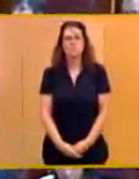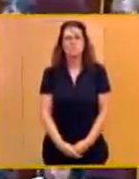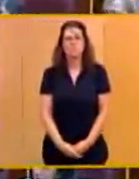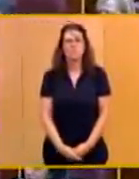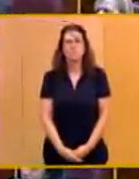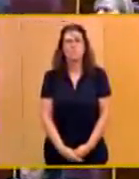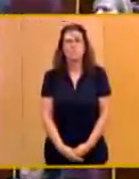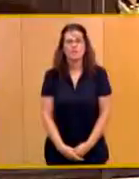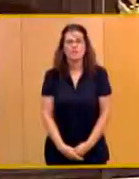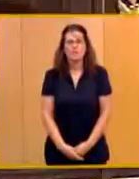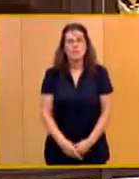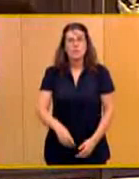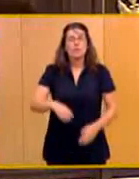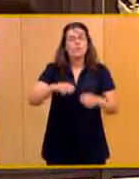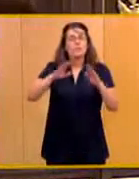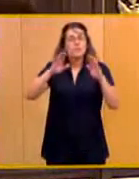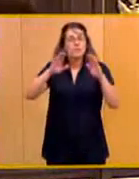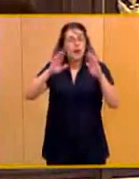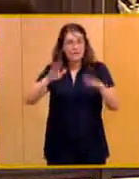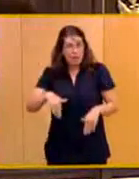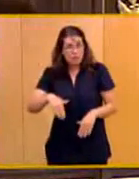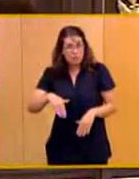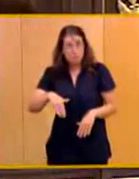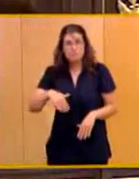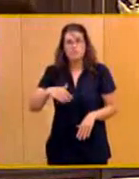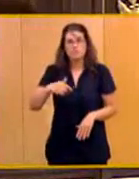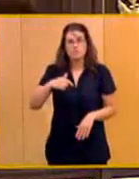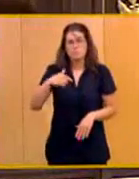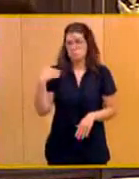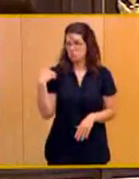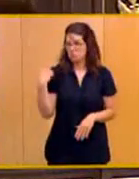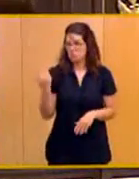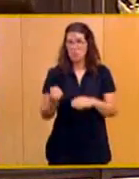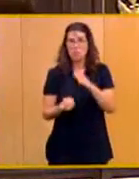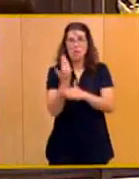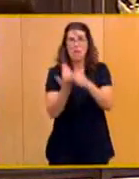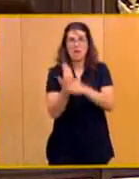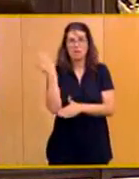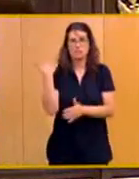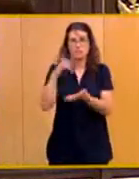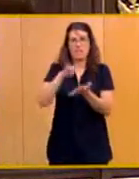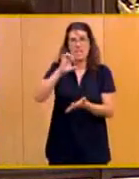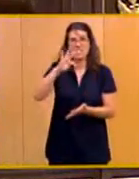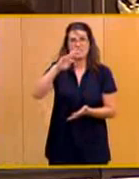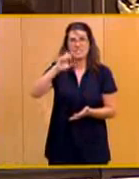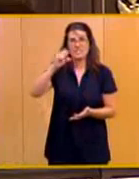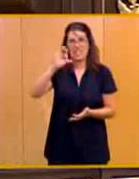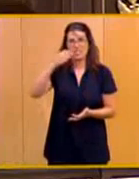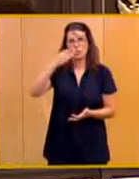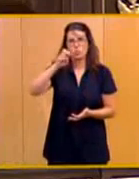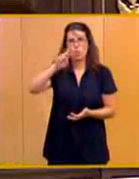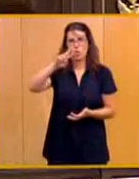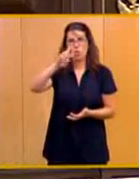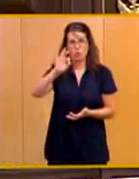hemos tenido que escuchar hace solo unos días en Estrasburgo al presidente de la Comisión Europea y al presidente